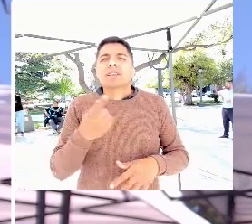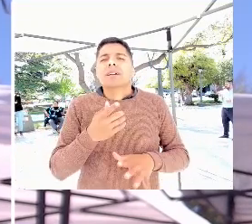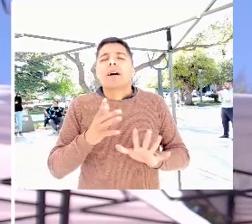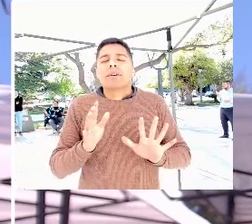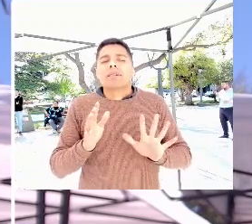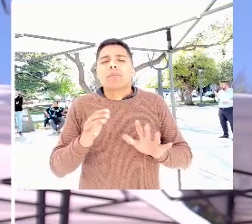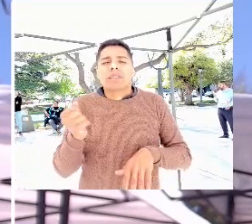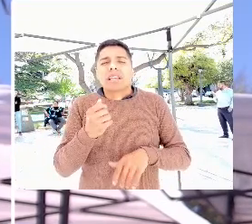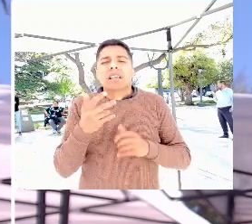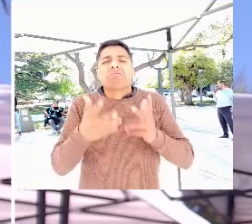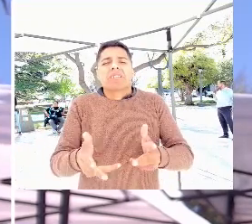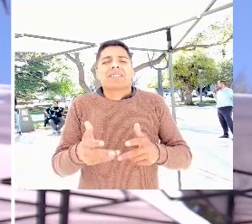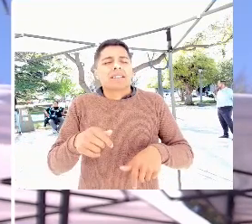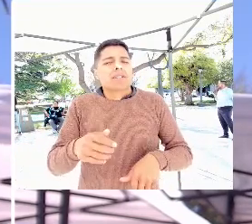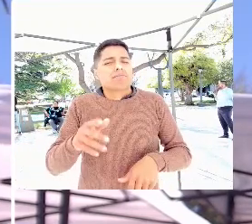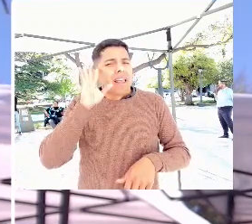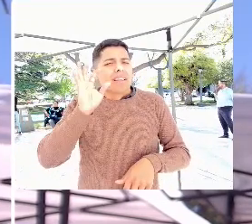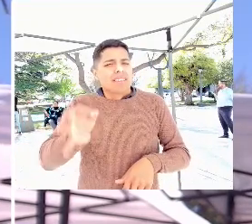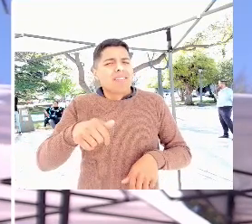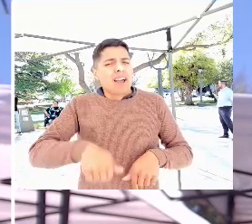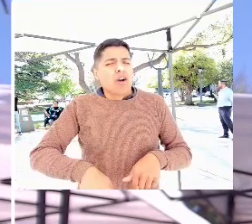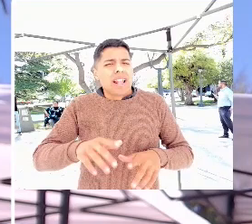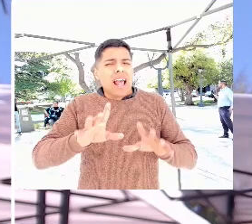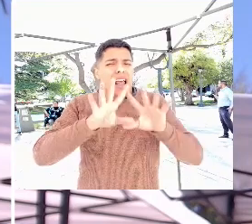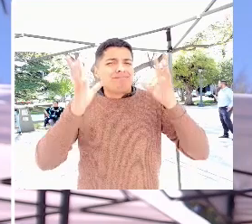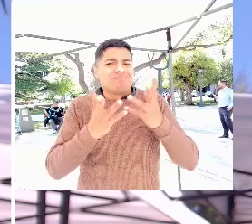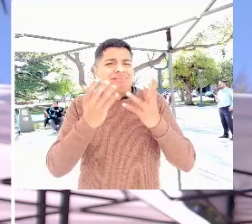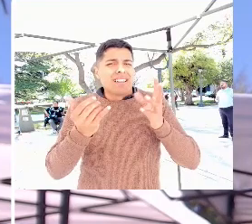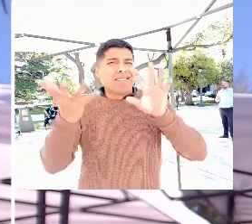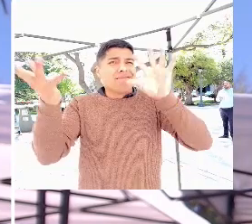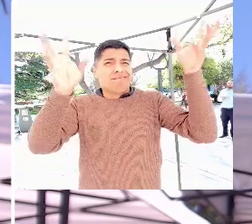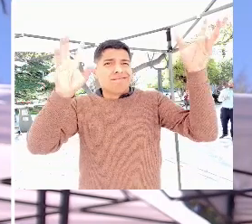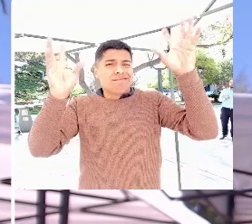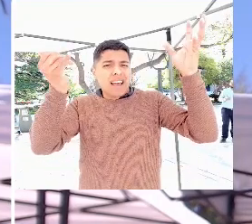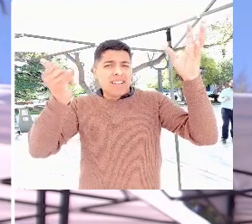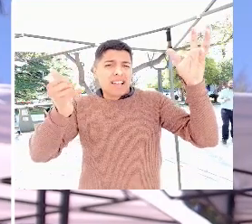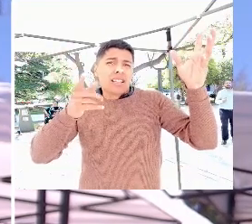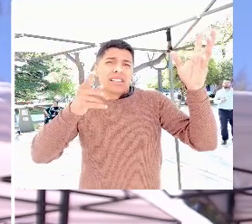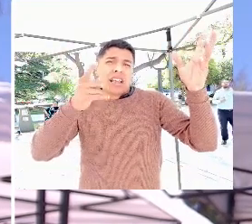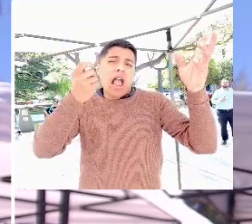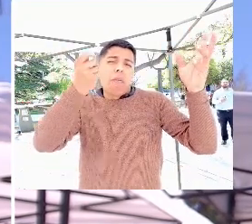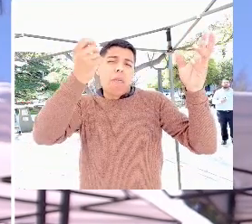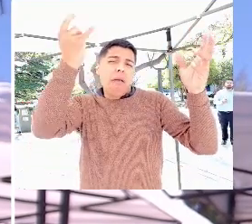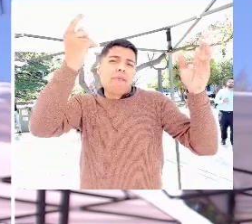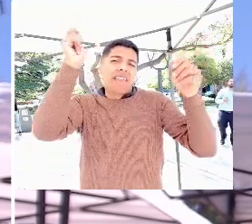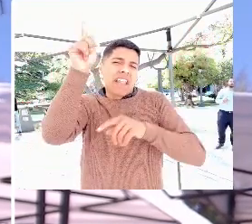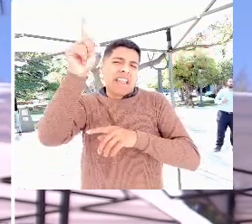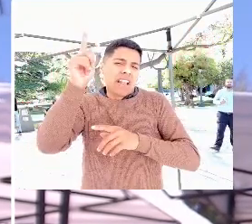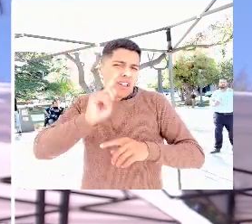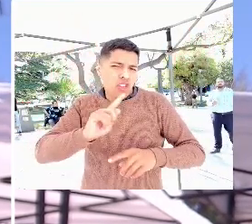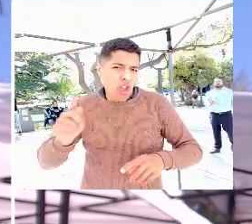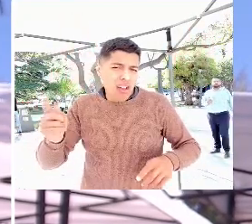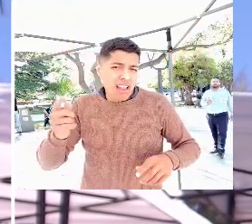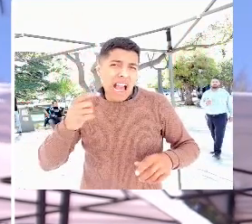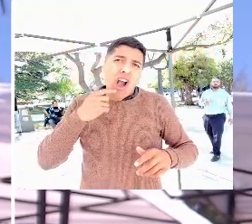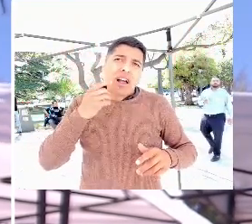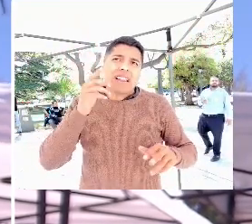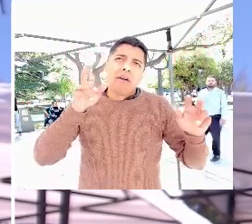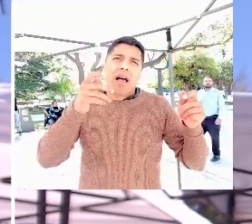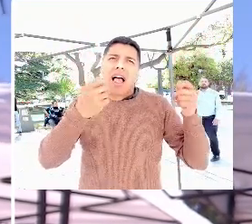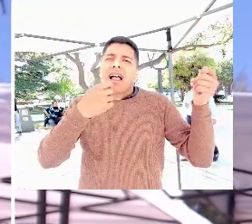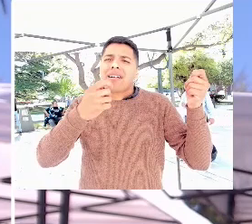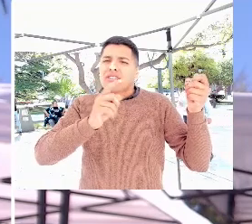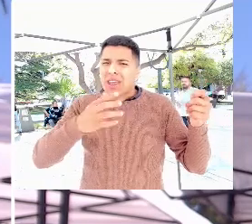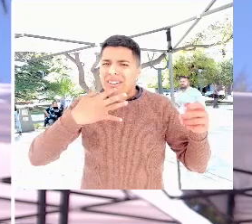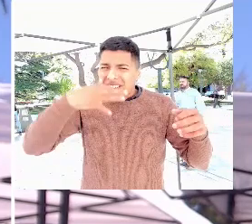destacar que las condiciones climáticas han cambiado, que el cambio climático no es una fantasía ni un concepto comercial, sino que es